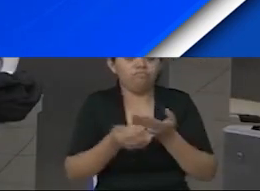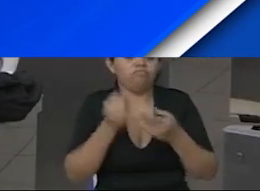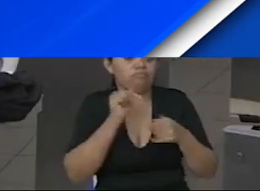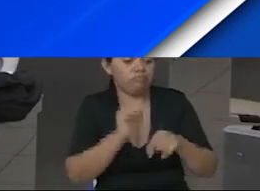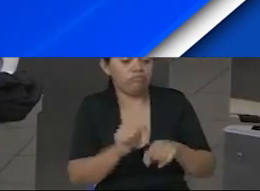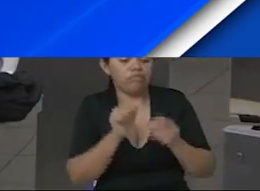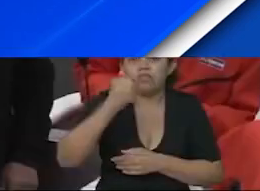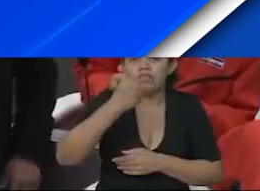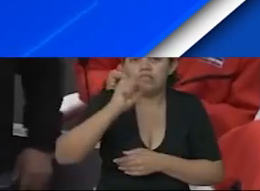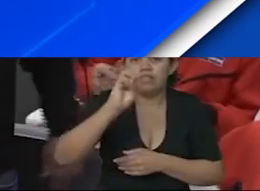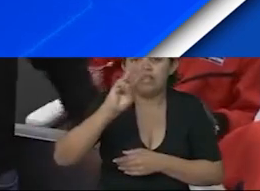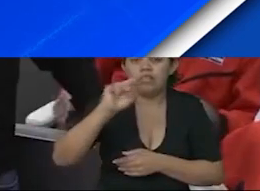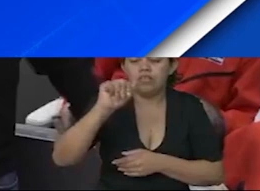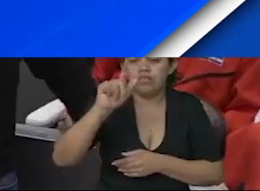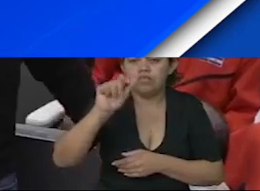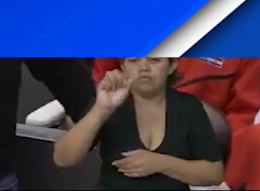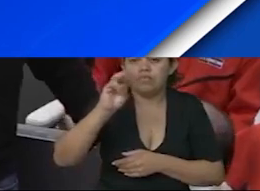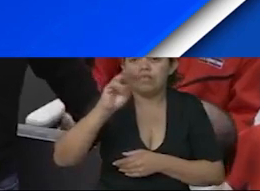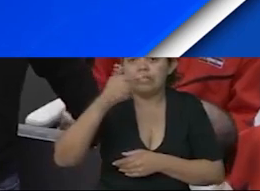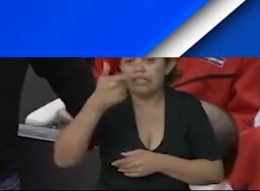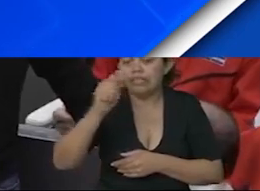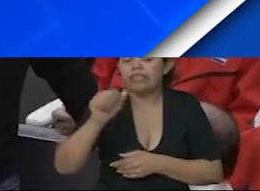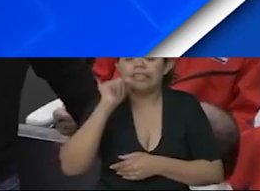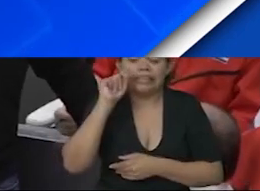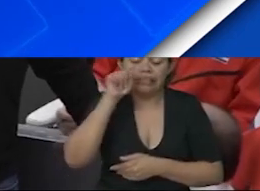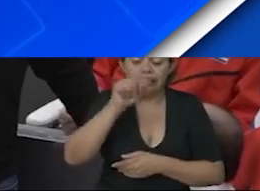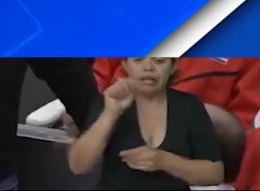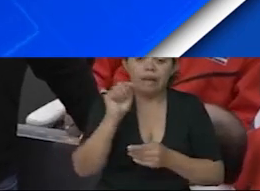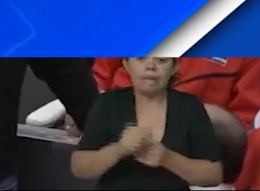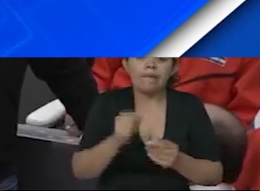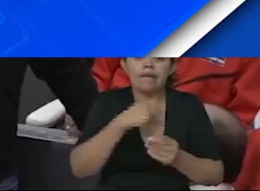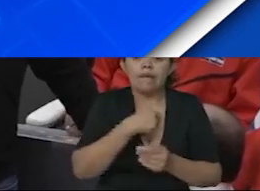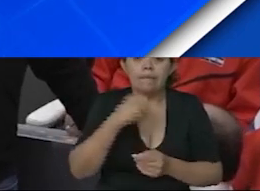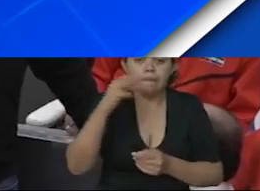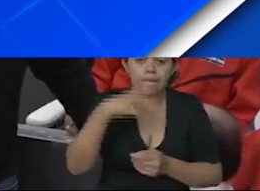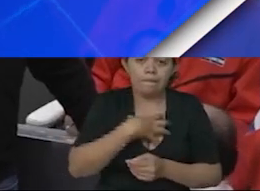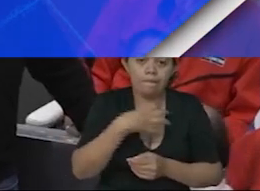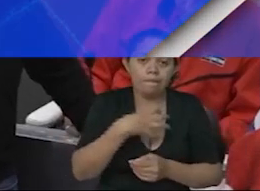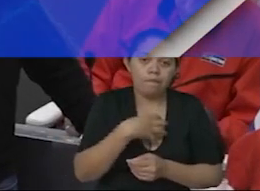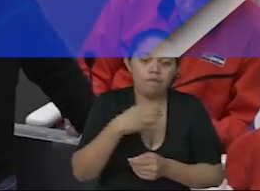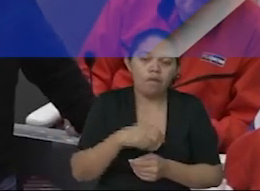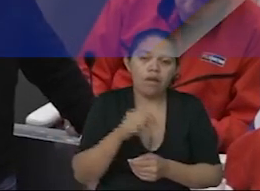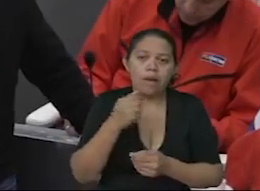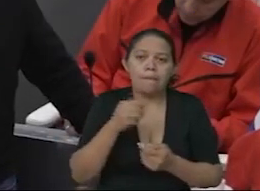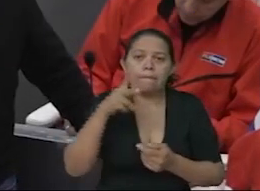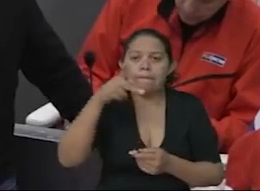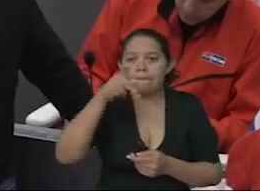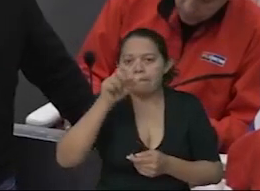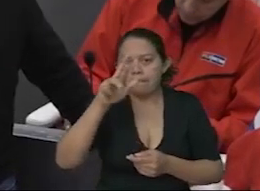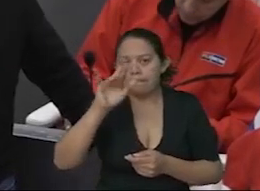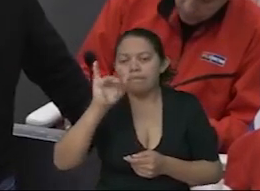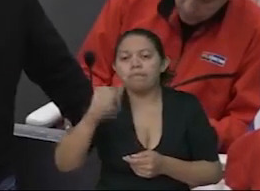tercera sesión ordinaria de la 39 legislatura. Noticias 12, Darlene Téllez.